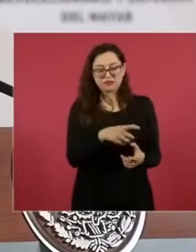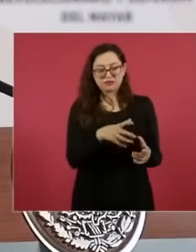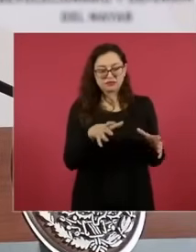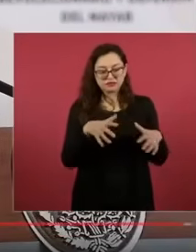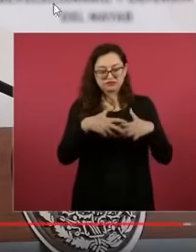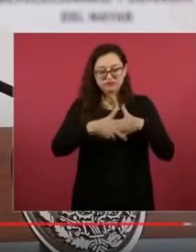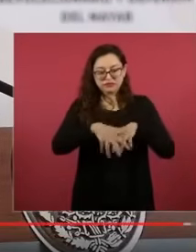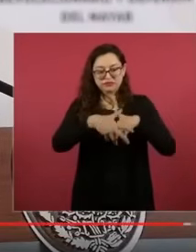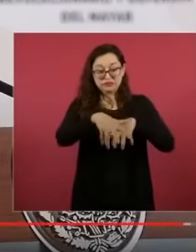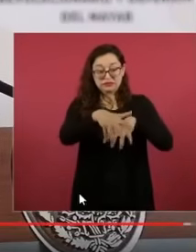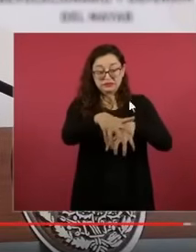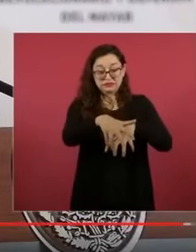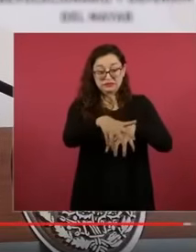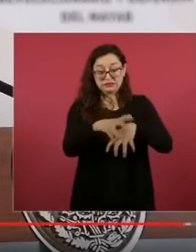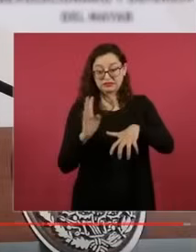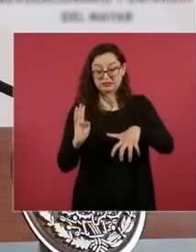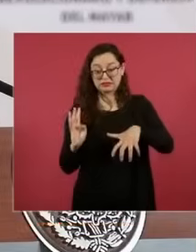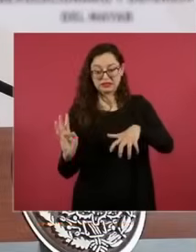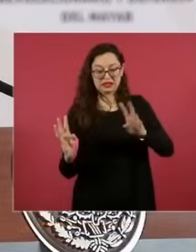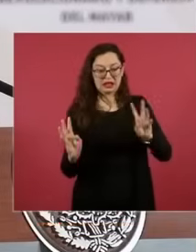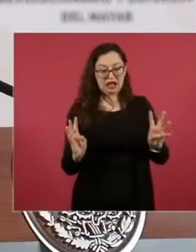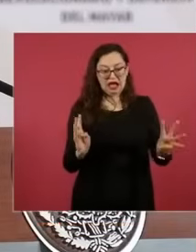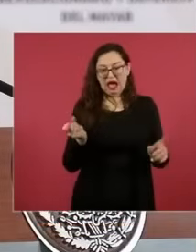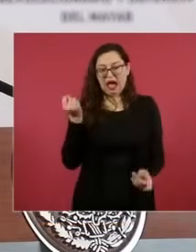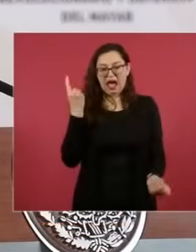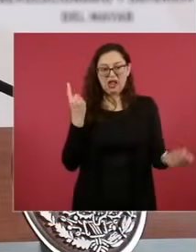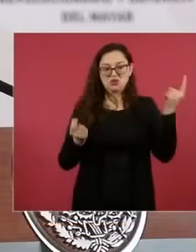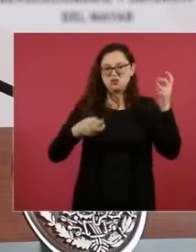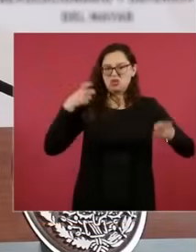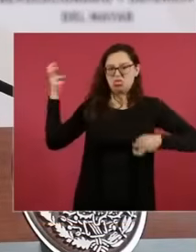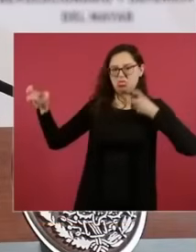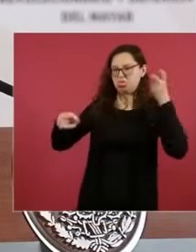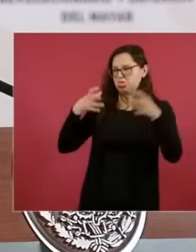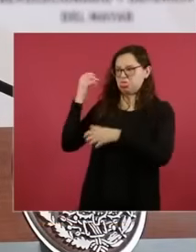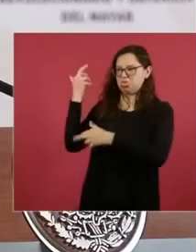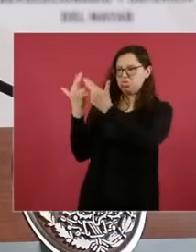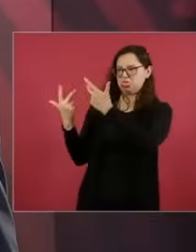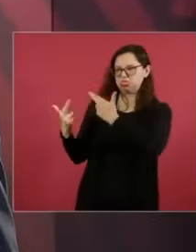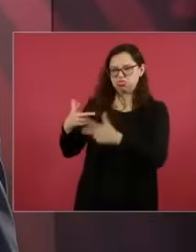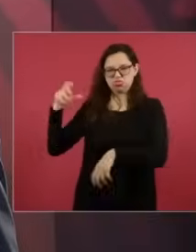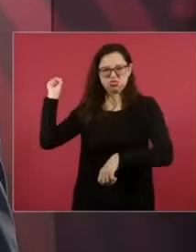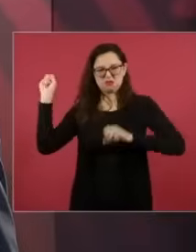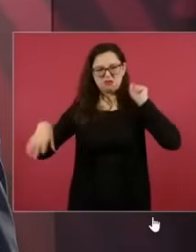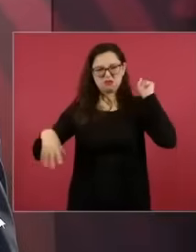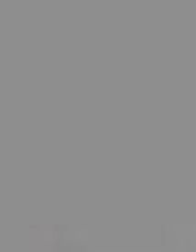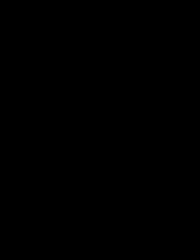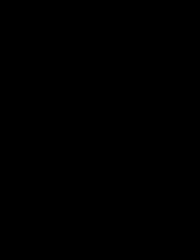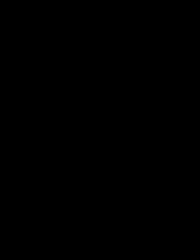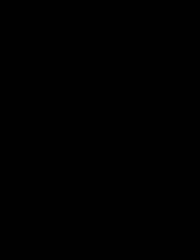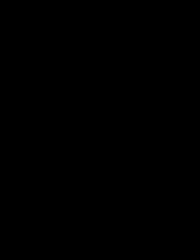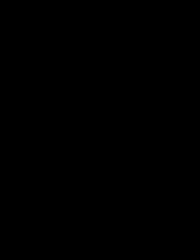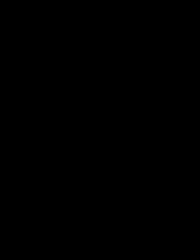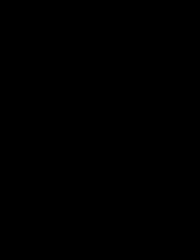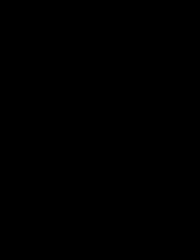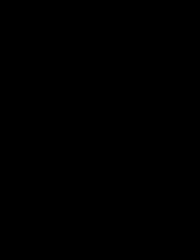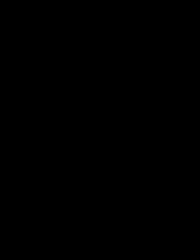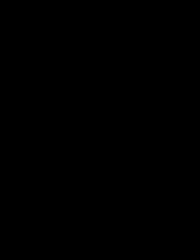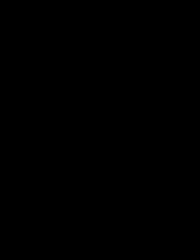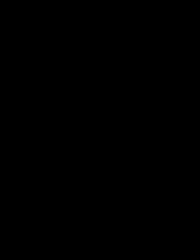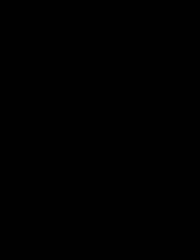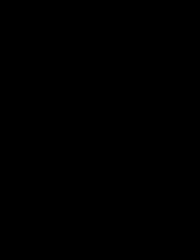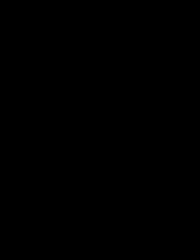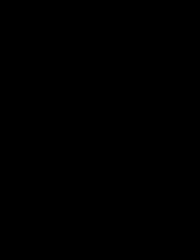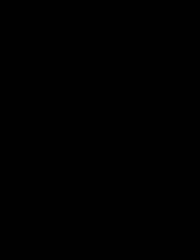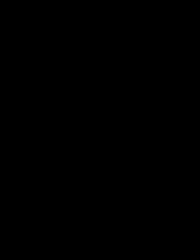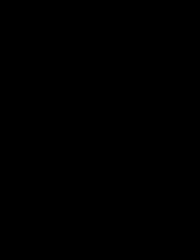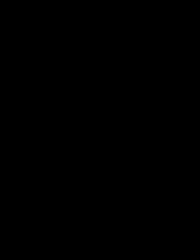lo que acaba de decir el presidente, porque qué bonito es la red, ¿verdad? Qué bonito es cuando indaga uno y